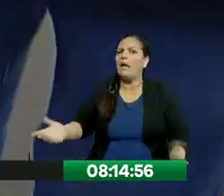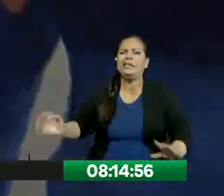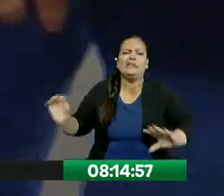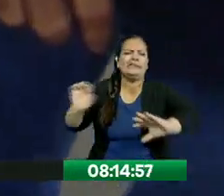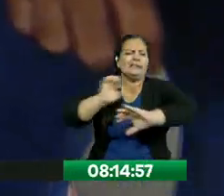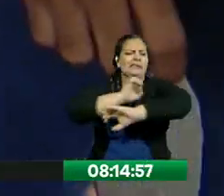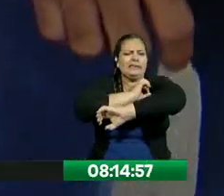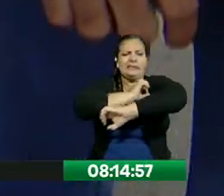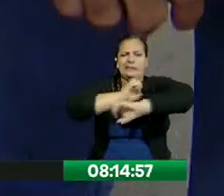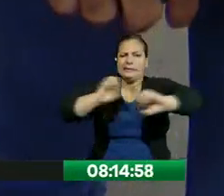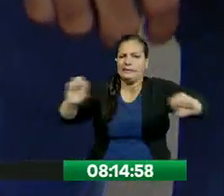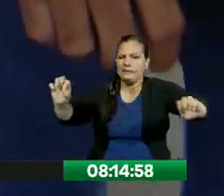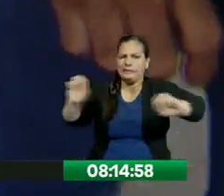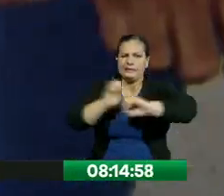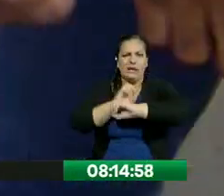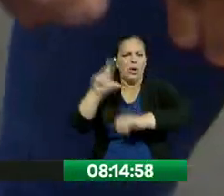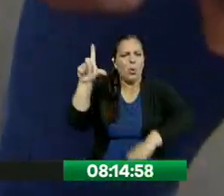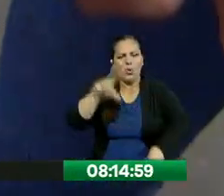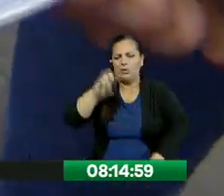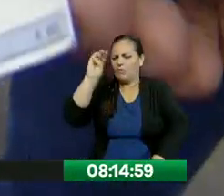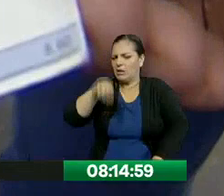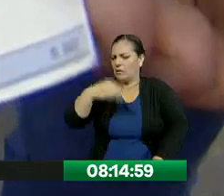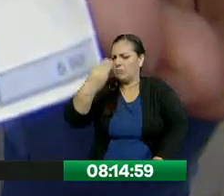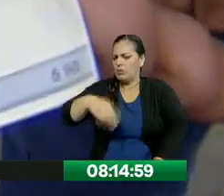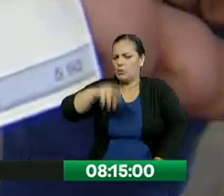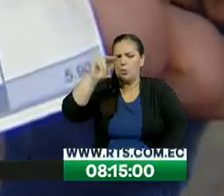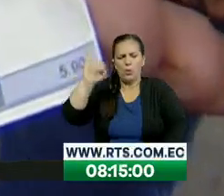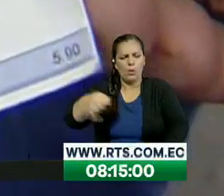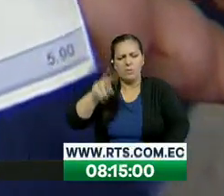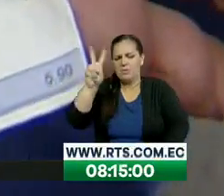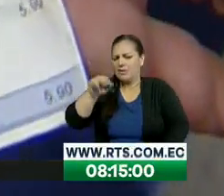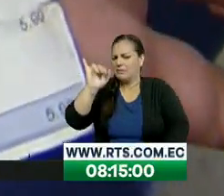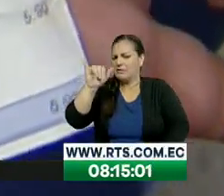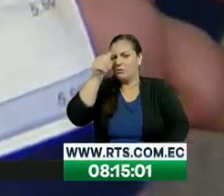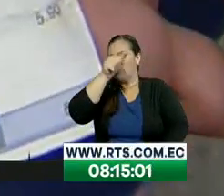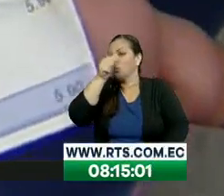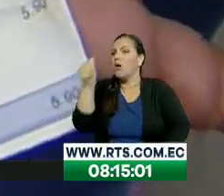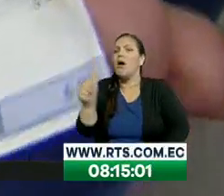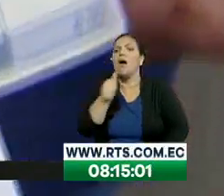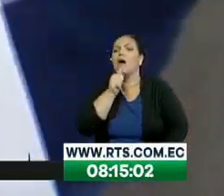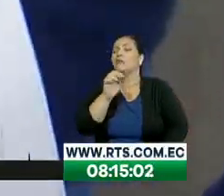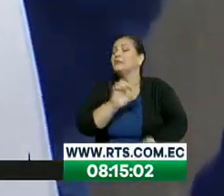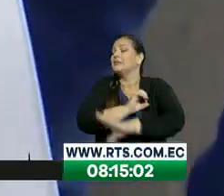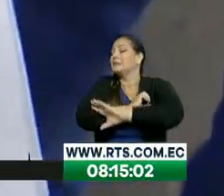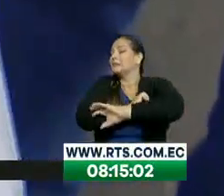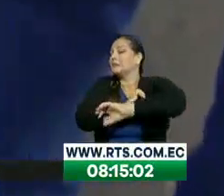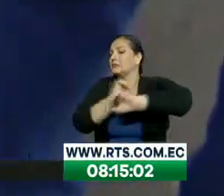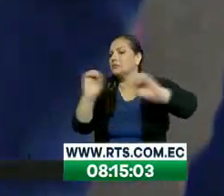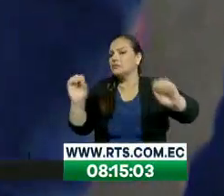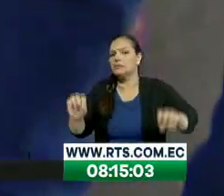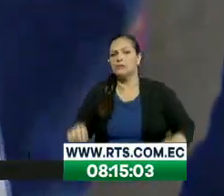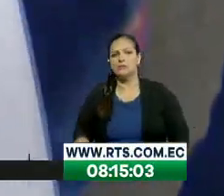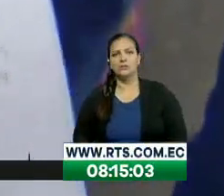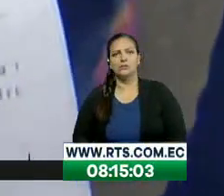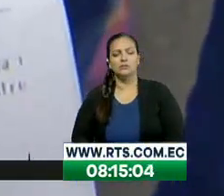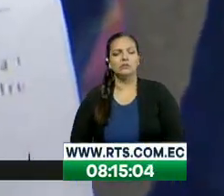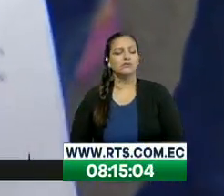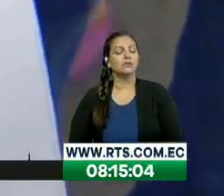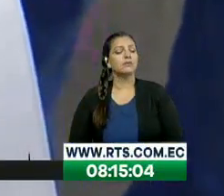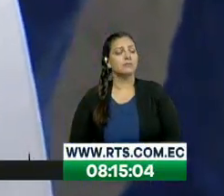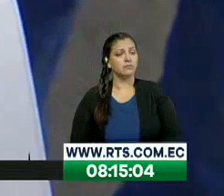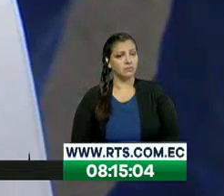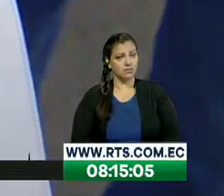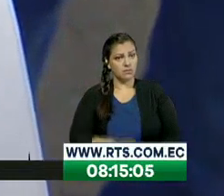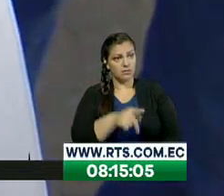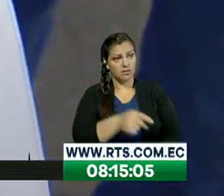que ustedes muestran? Si no tienen el líquido vital, si no tienen agua que llegue hasta sus domicilios, ¿qué es lo que ustedes tienen que pagar? Aquí normalmente se pagan